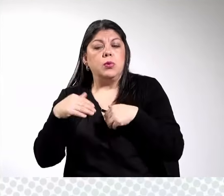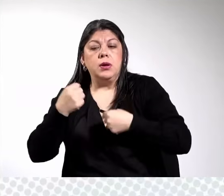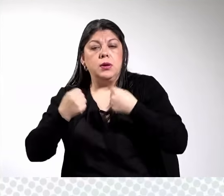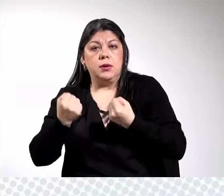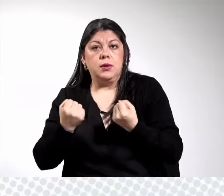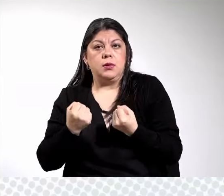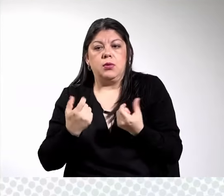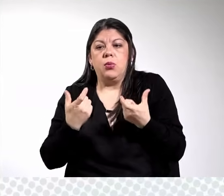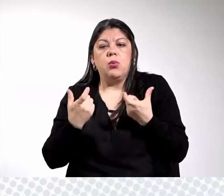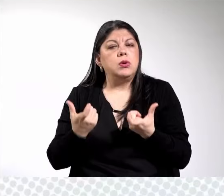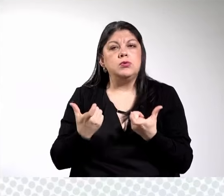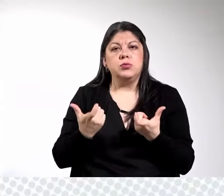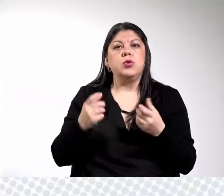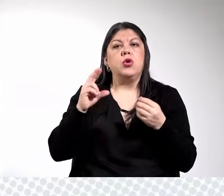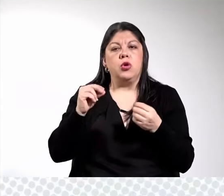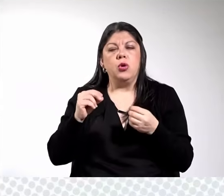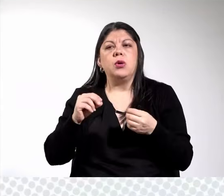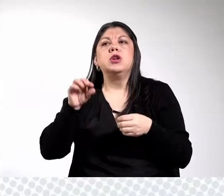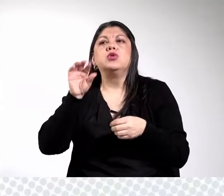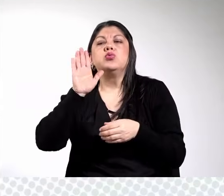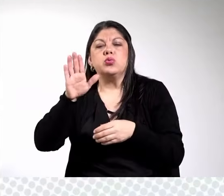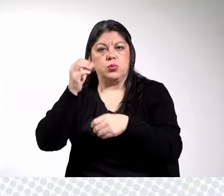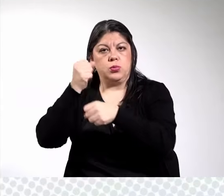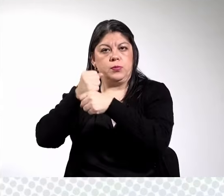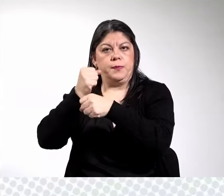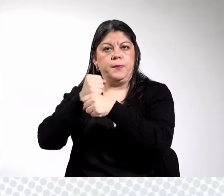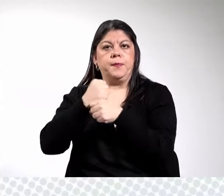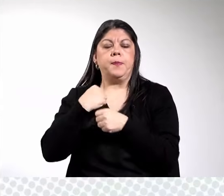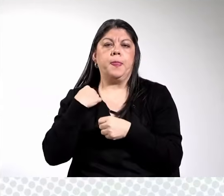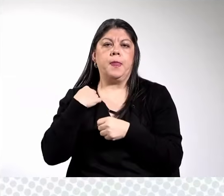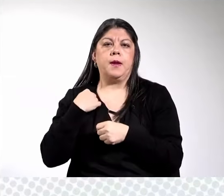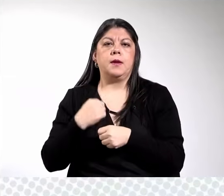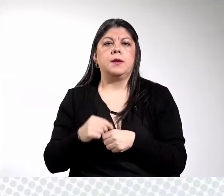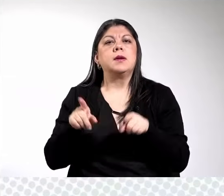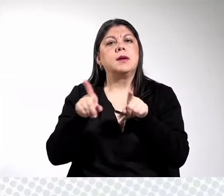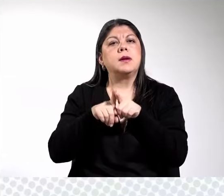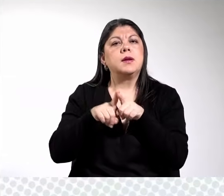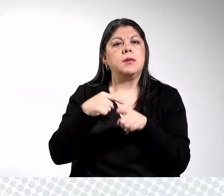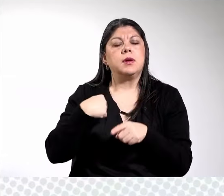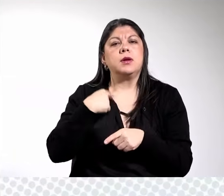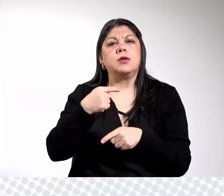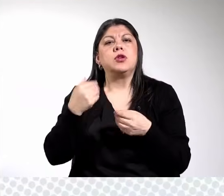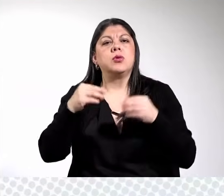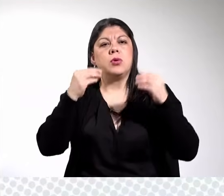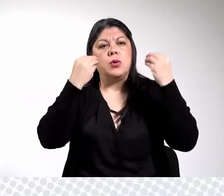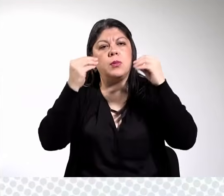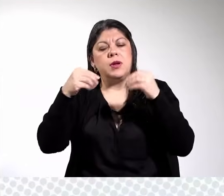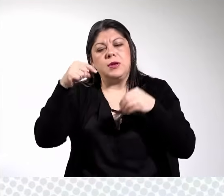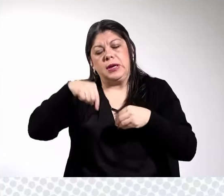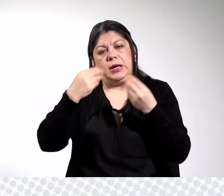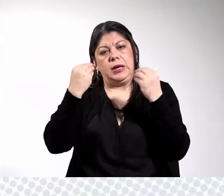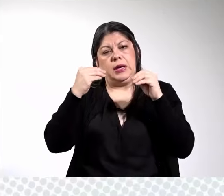ninguna joya, ¿no? Es una herramienta de trabajo. Y otros que dicen yo vendo aquí a un precio